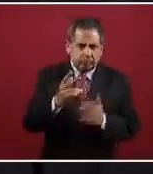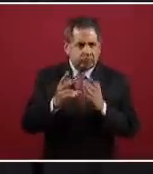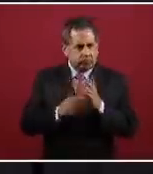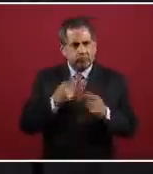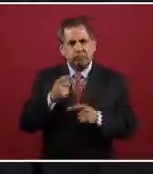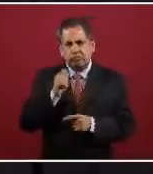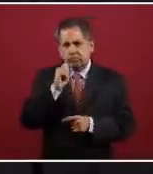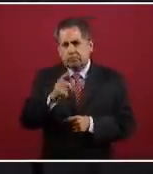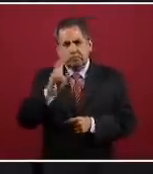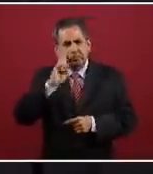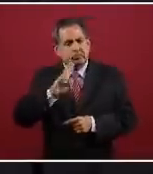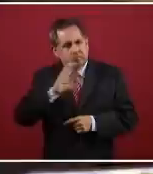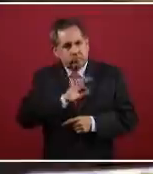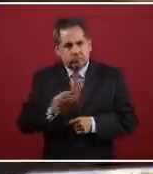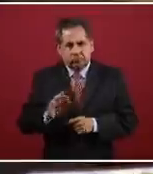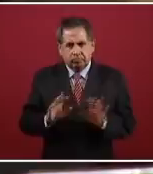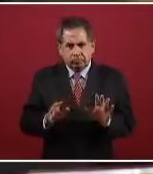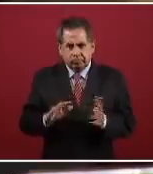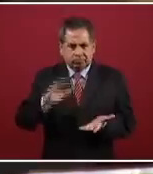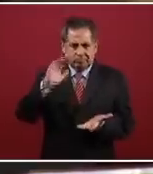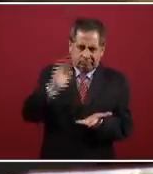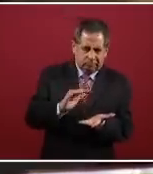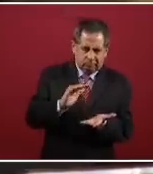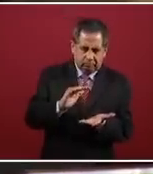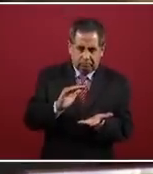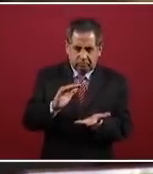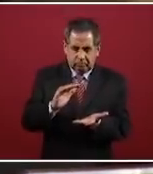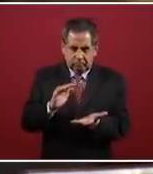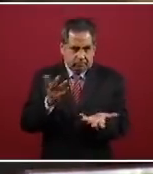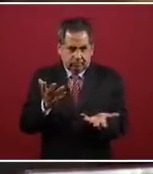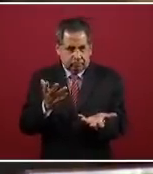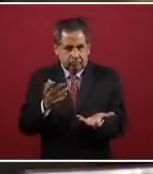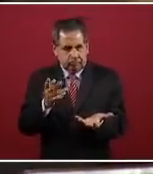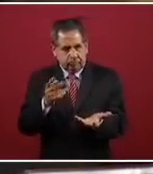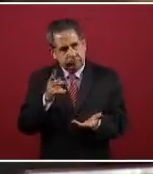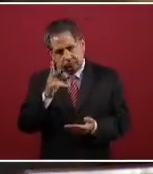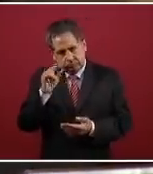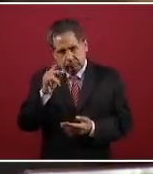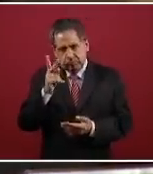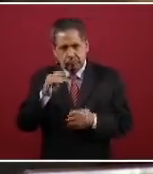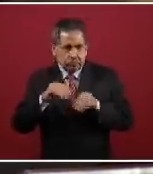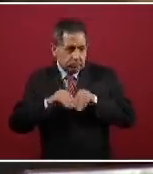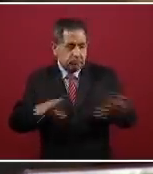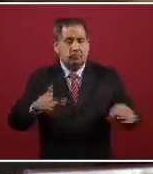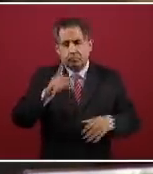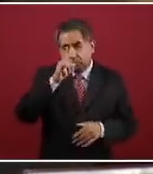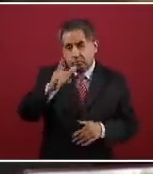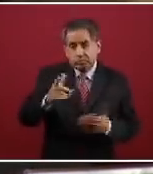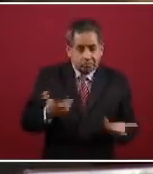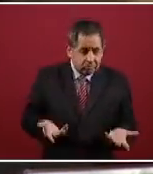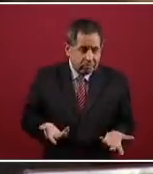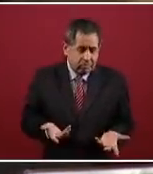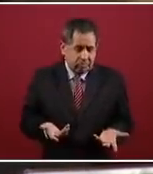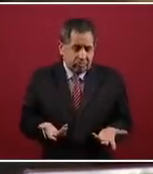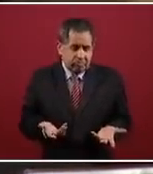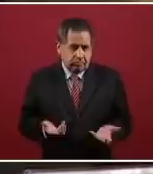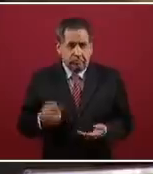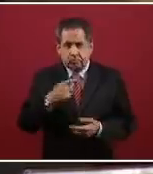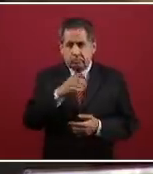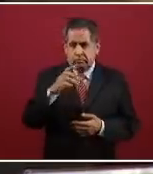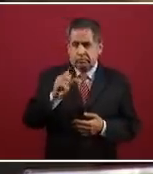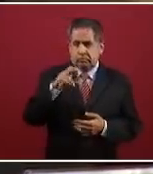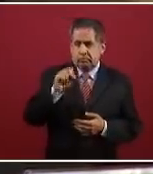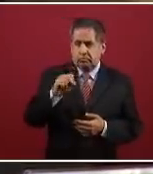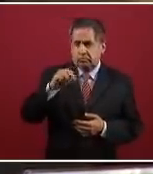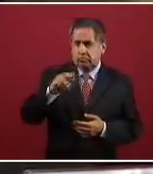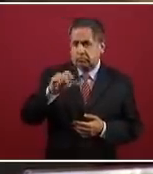de poder decir ya no que se bajen, sino que haya luz en Baja California Sur. El día de ayer, Carlos Morales Mar, director corporativo de operaciones